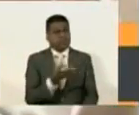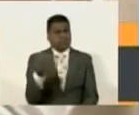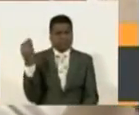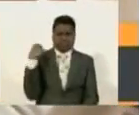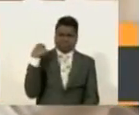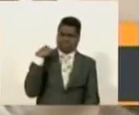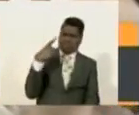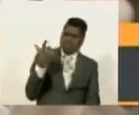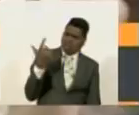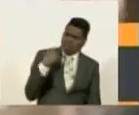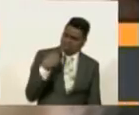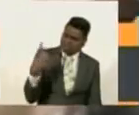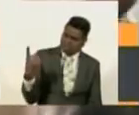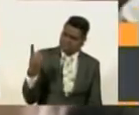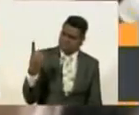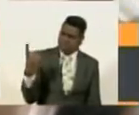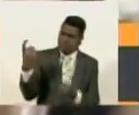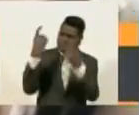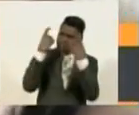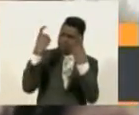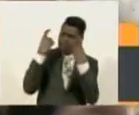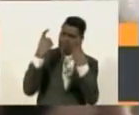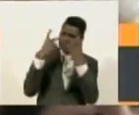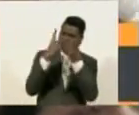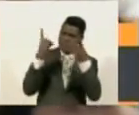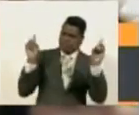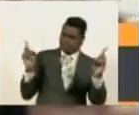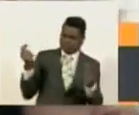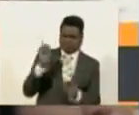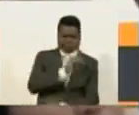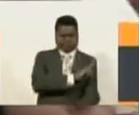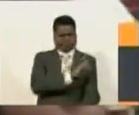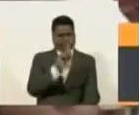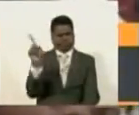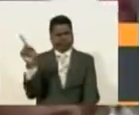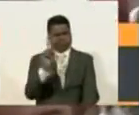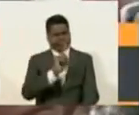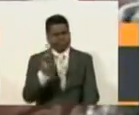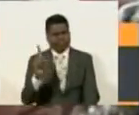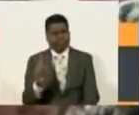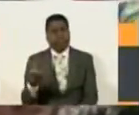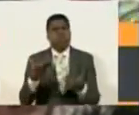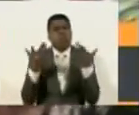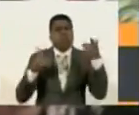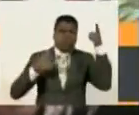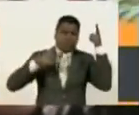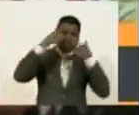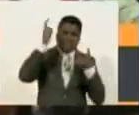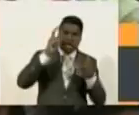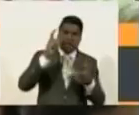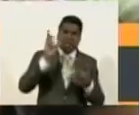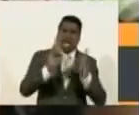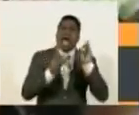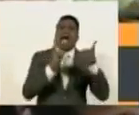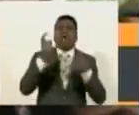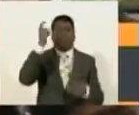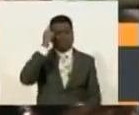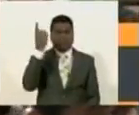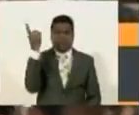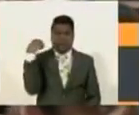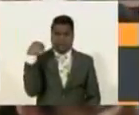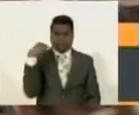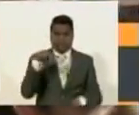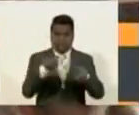a nosotros lecciones de democracia. ¿Ah? ¿Cuándo va a aparecer un Hugo Chávez en Chile? Algún día aparecerá un Hugo Chávez en